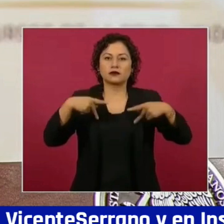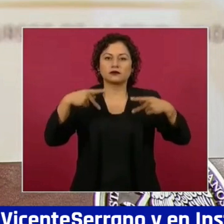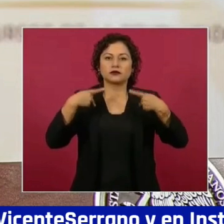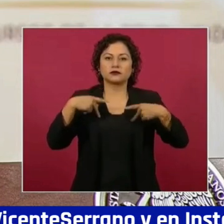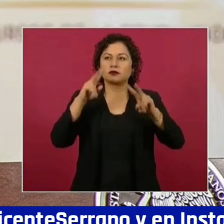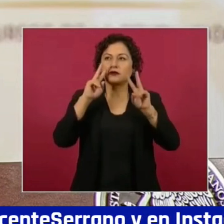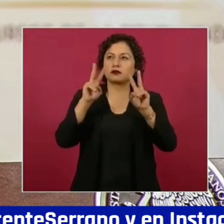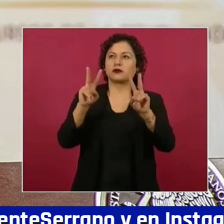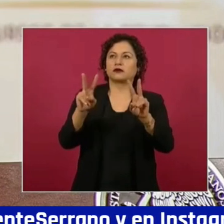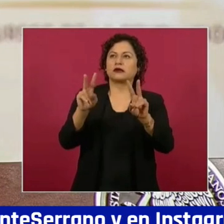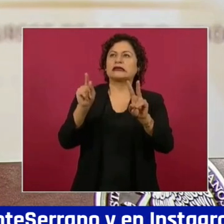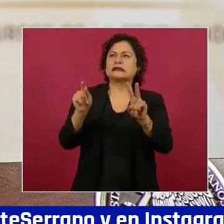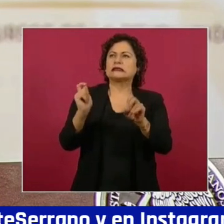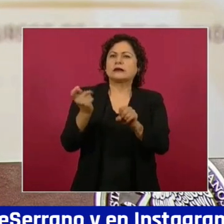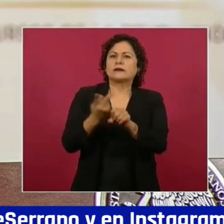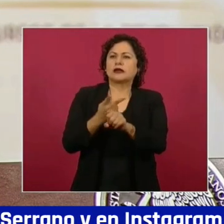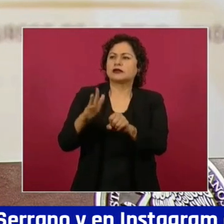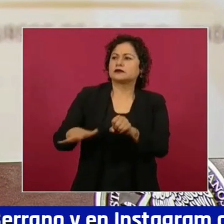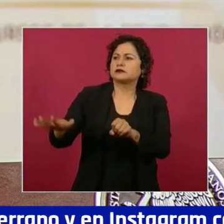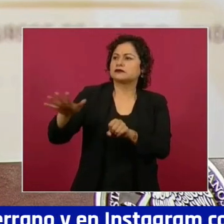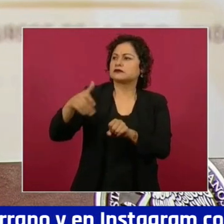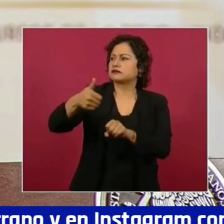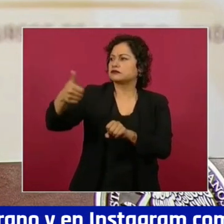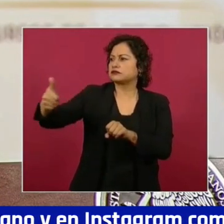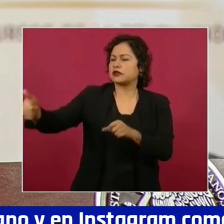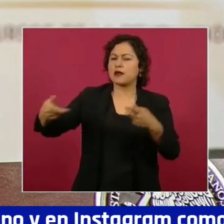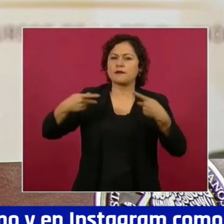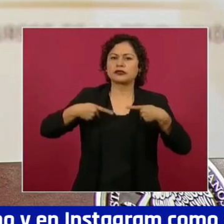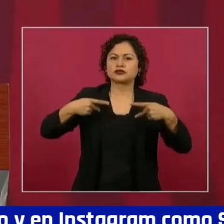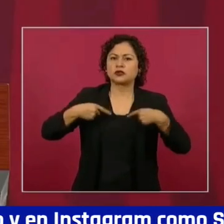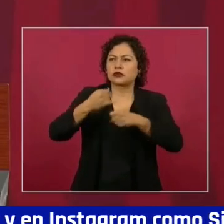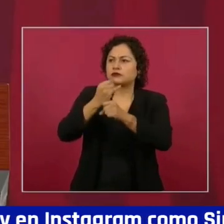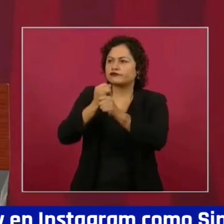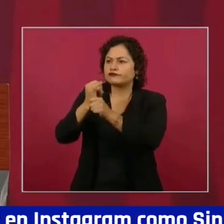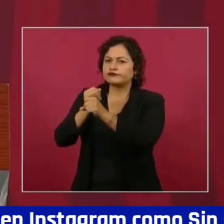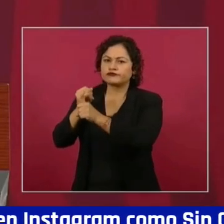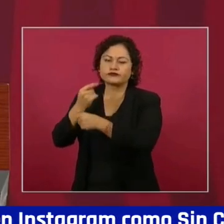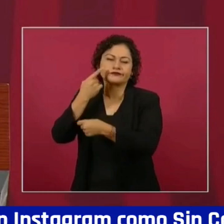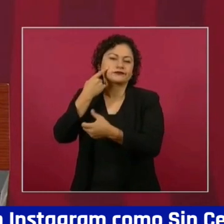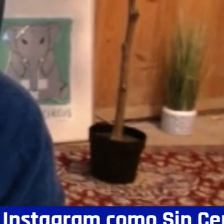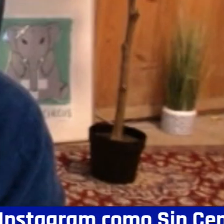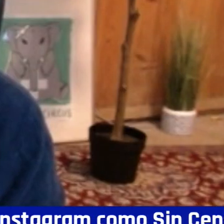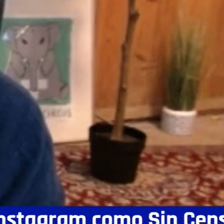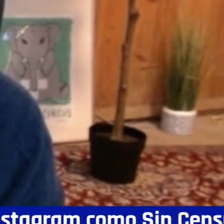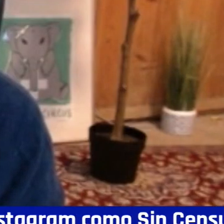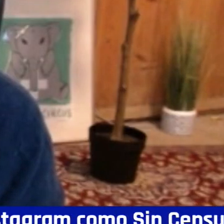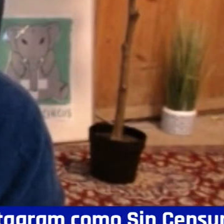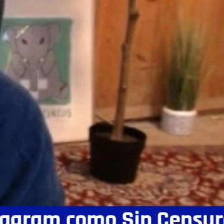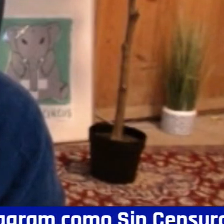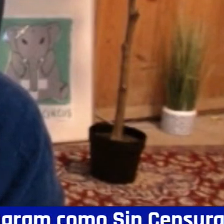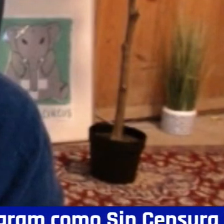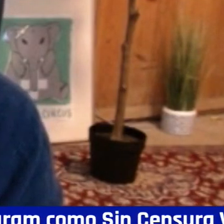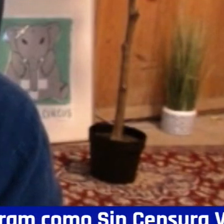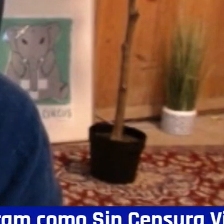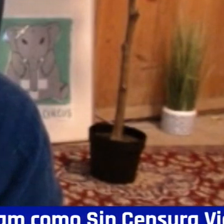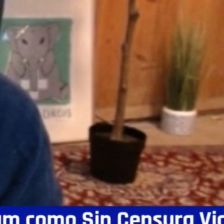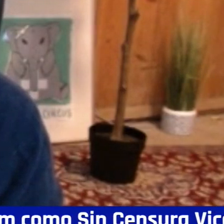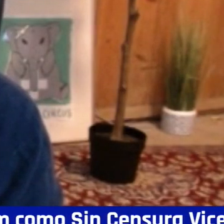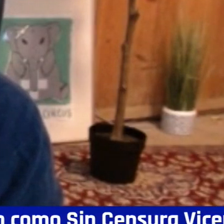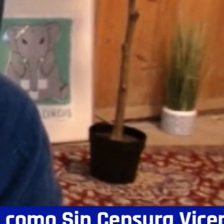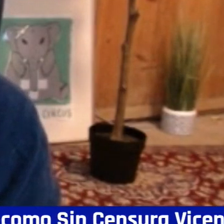rivales. Así que bueno, así lo plantea el presidente López Obrador. Llama la atención que hoy mencionó